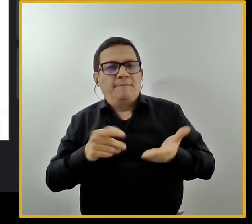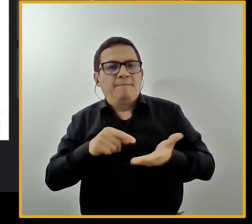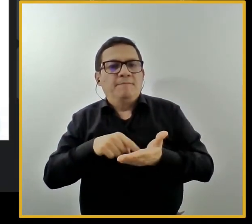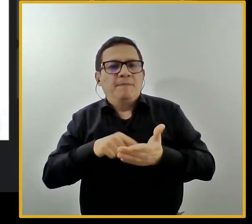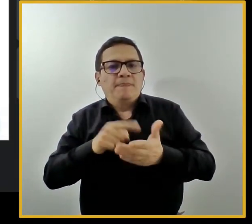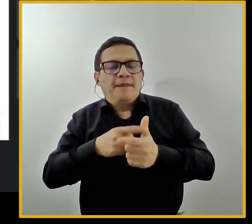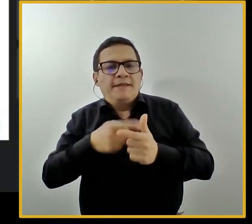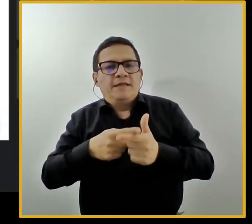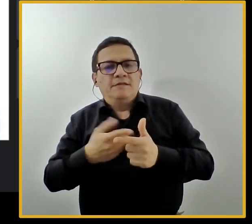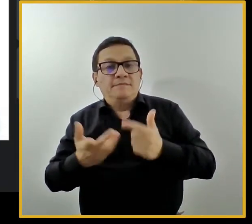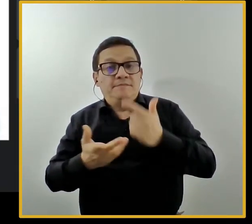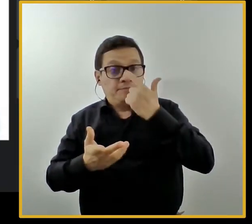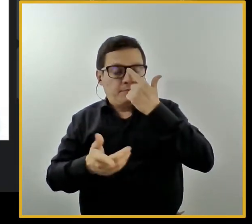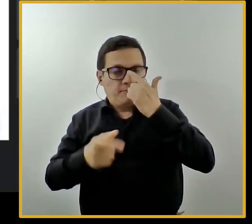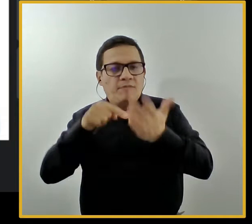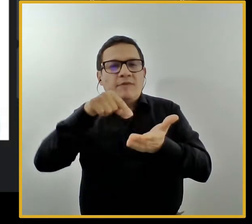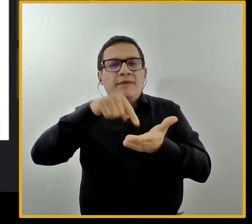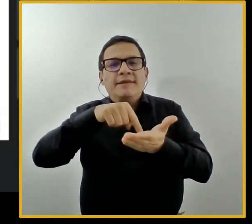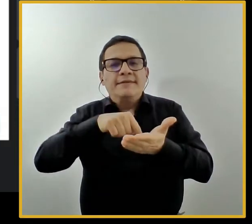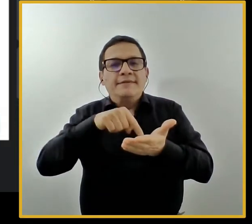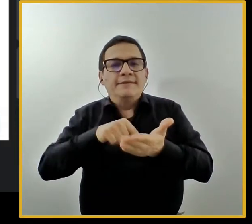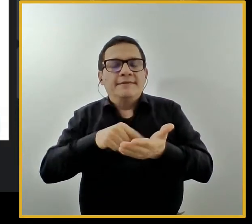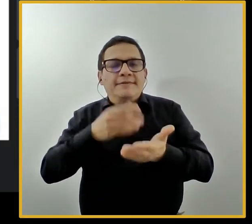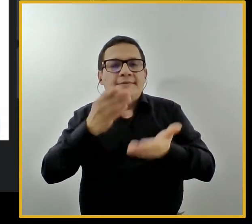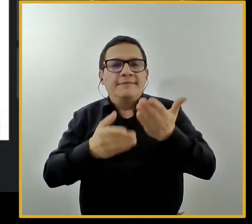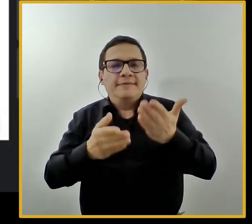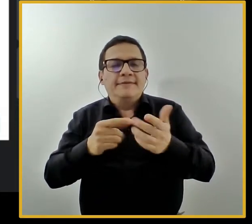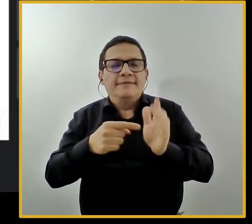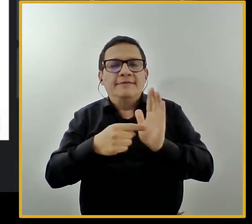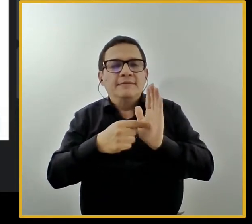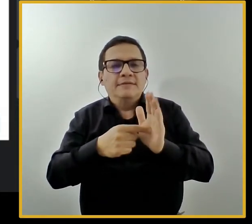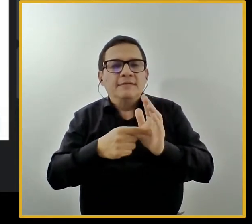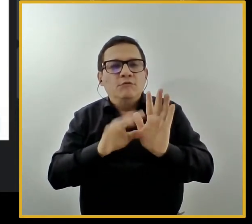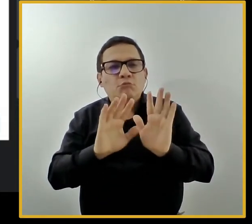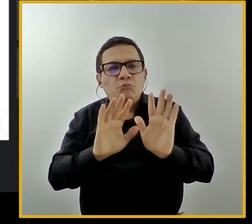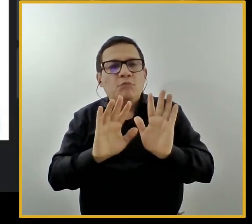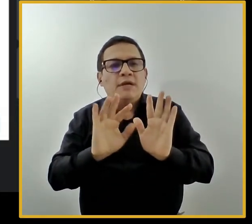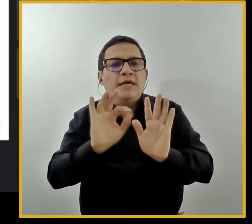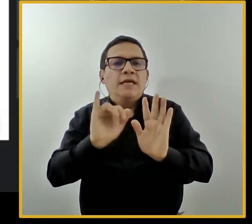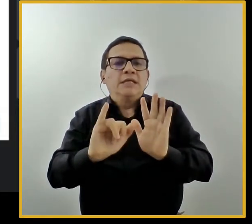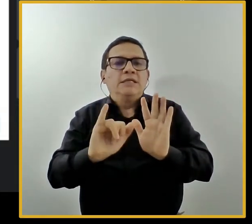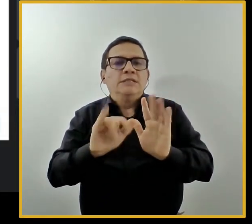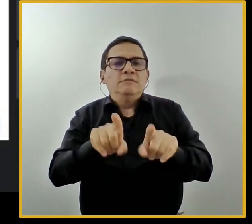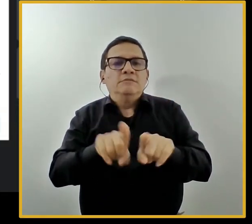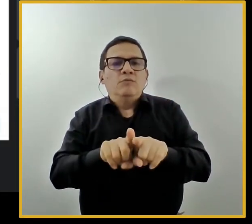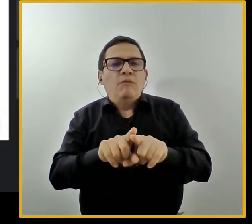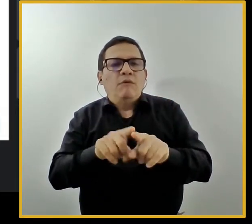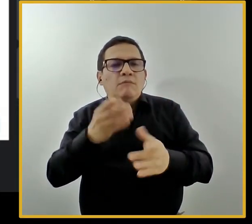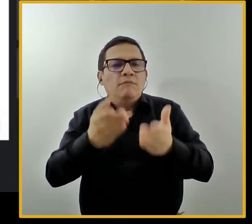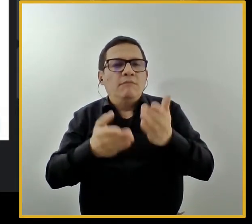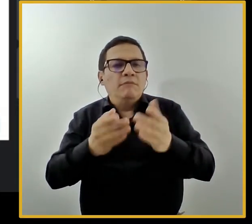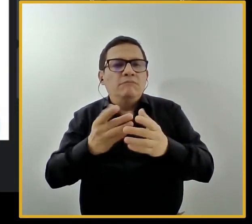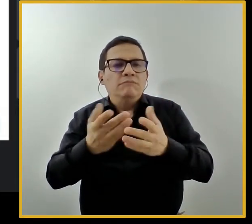Entonces, aquí vamos a tomar un poco acerca